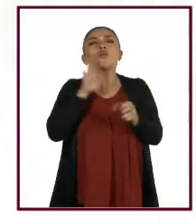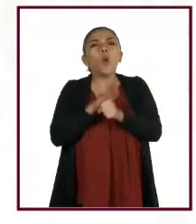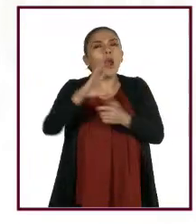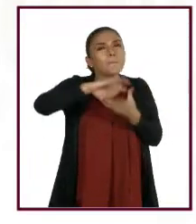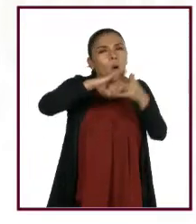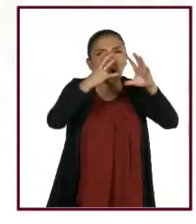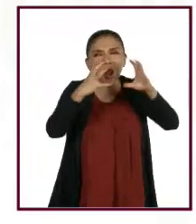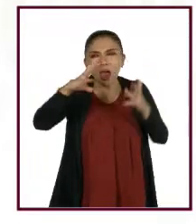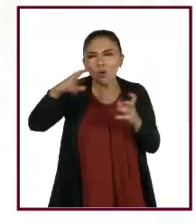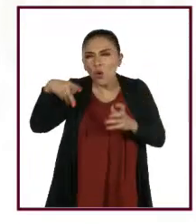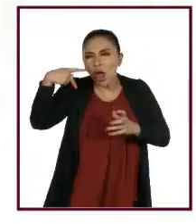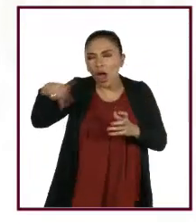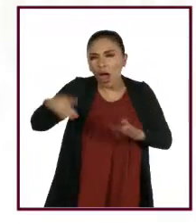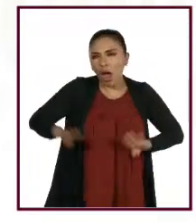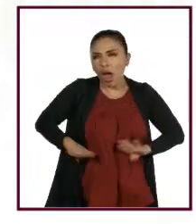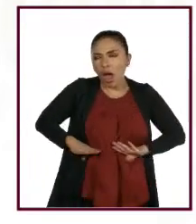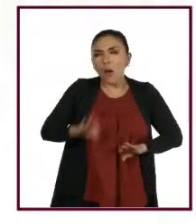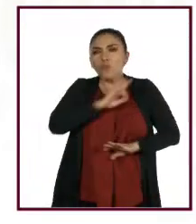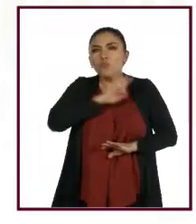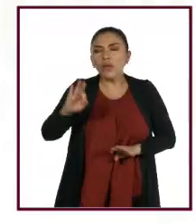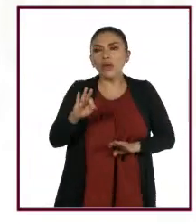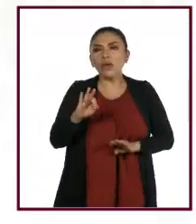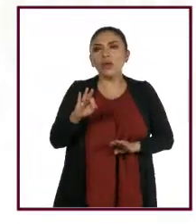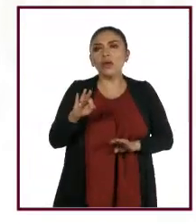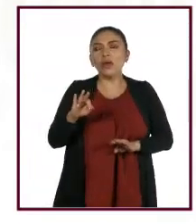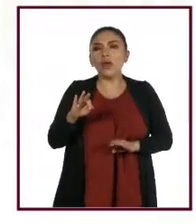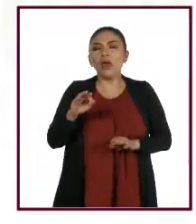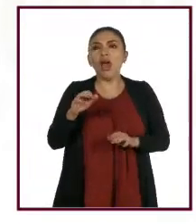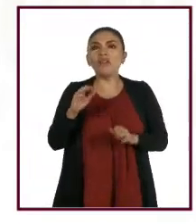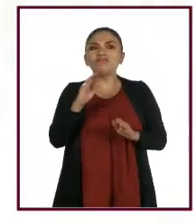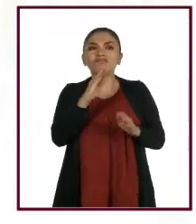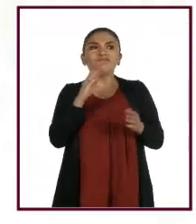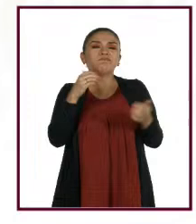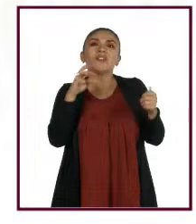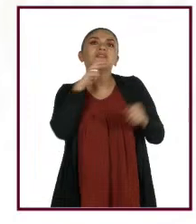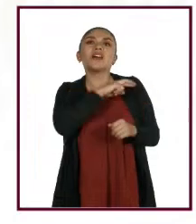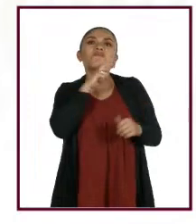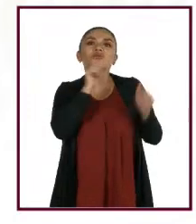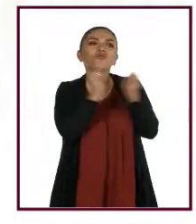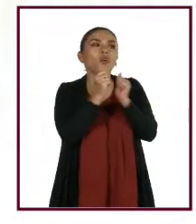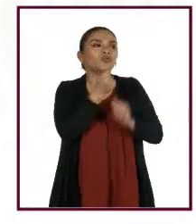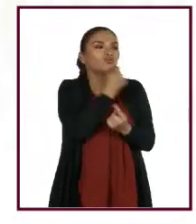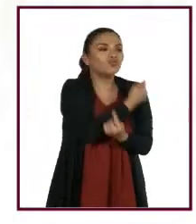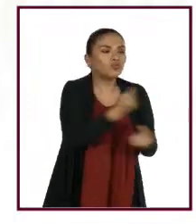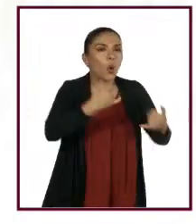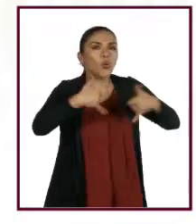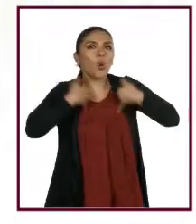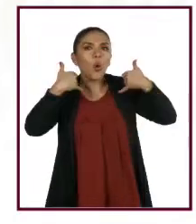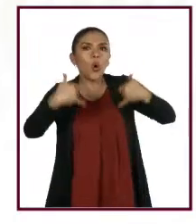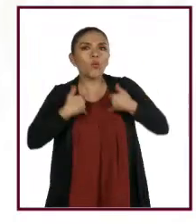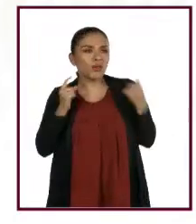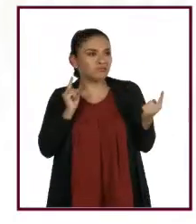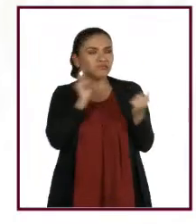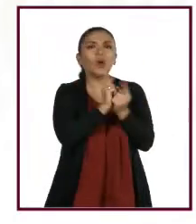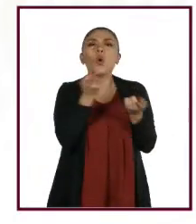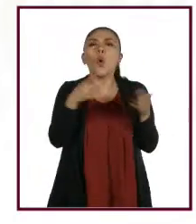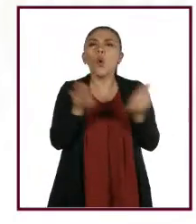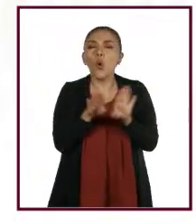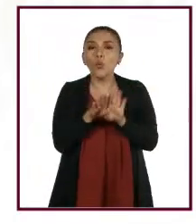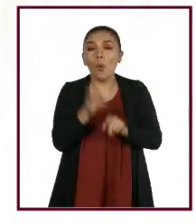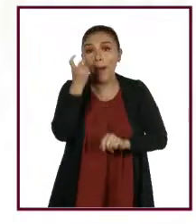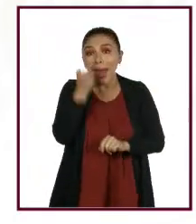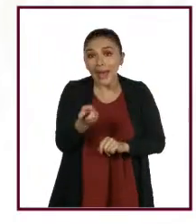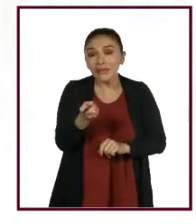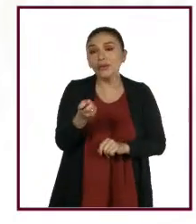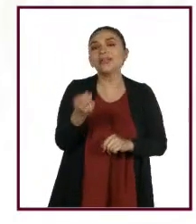moléculas, cómo pueden llegar hasta nuestras juventudes, hasta nuestros niños, hasta la persona. Esto los